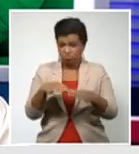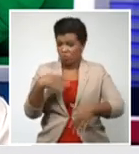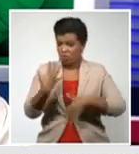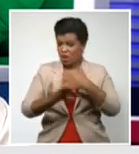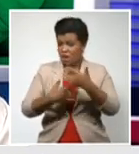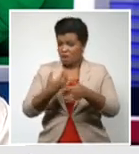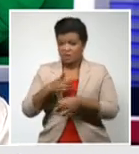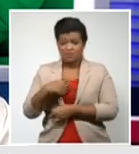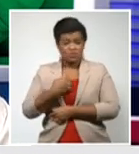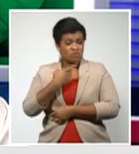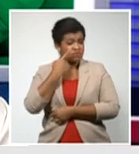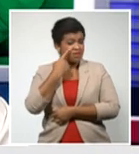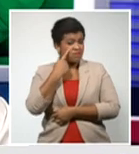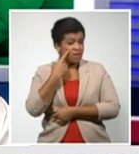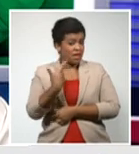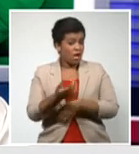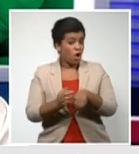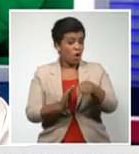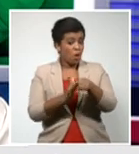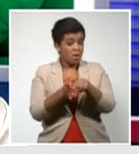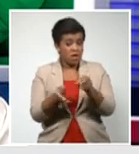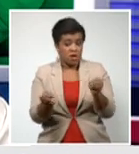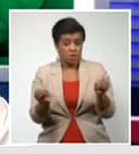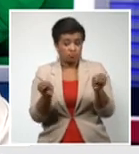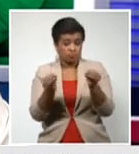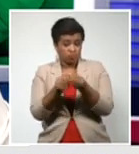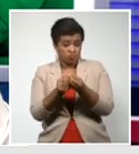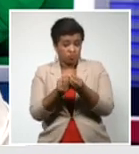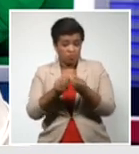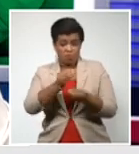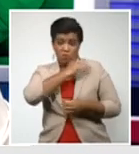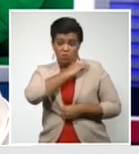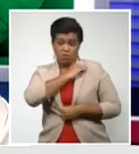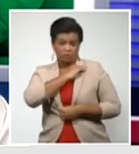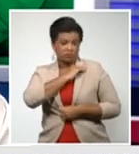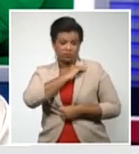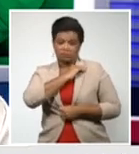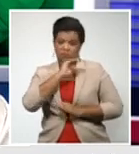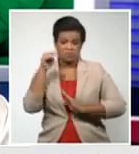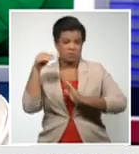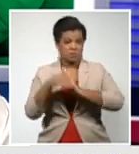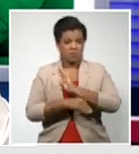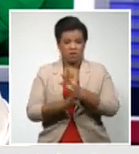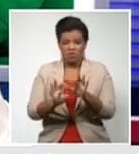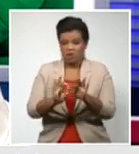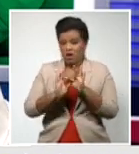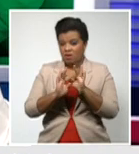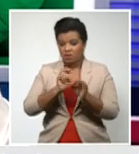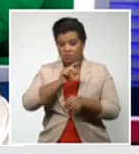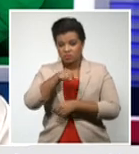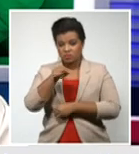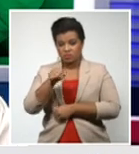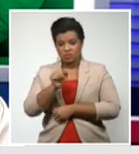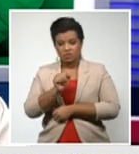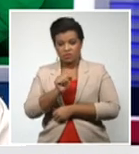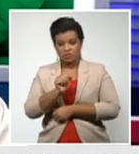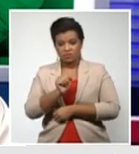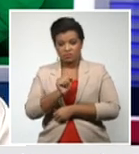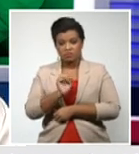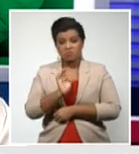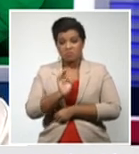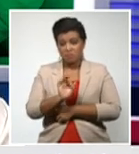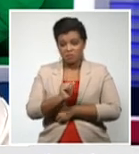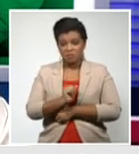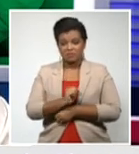visto que se reitera muchas veces en una evolución desfavorable, una bronquiectasia y una artritis